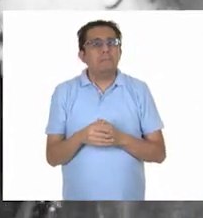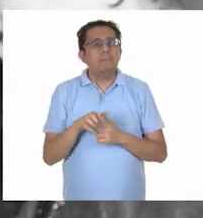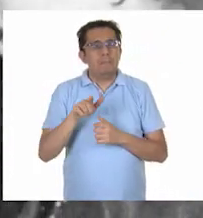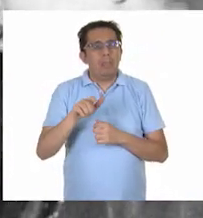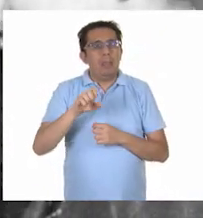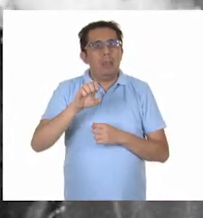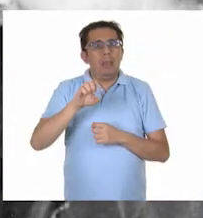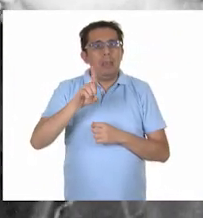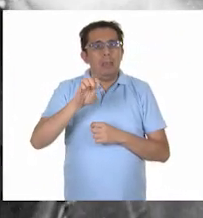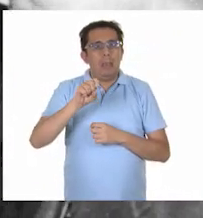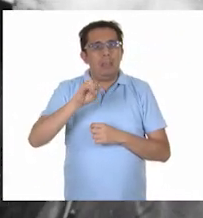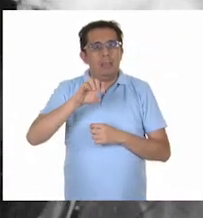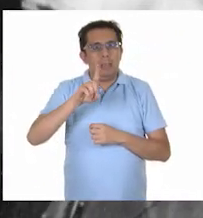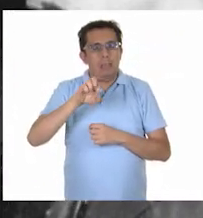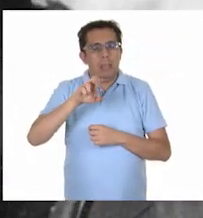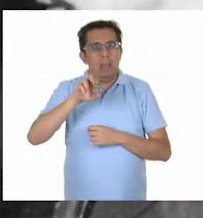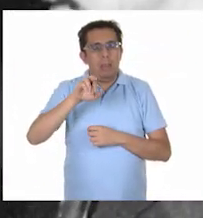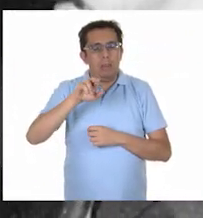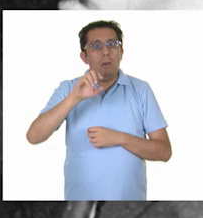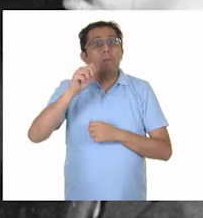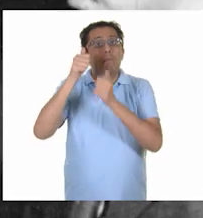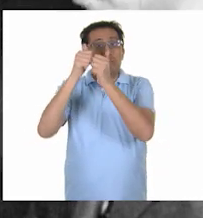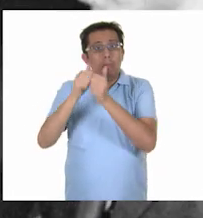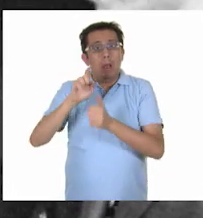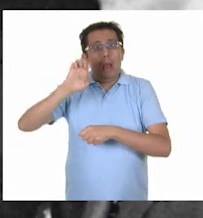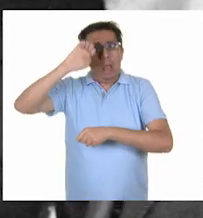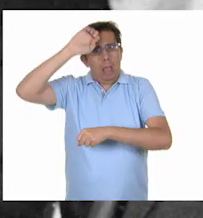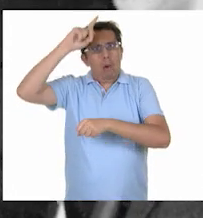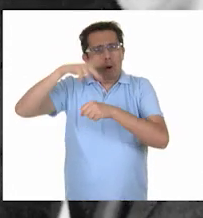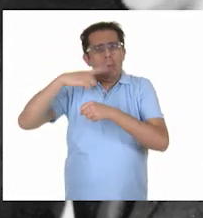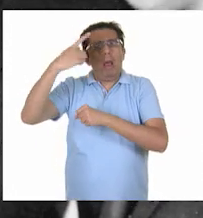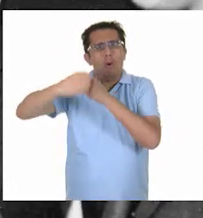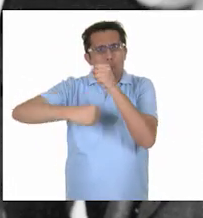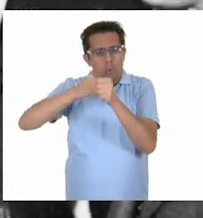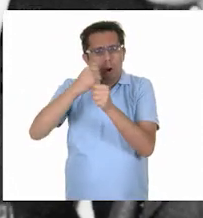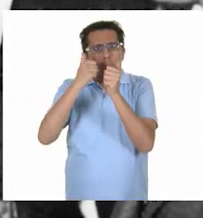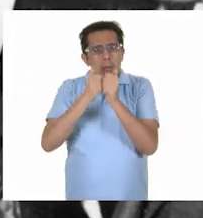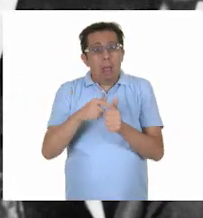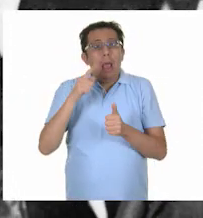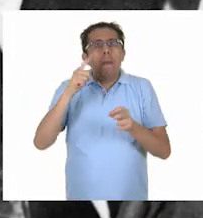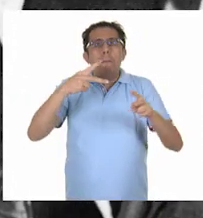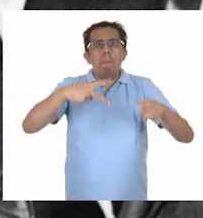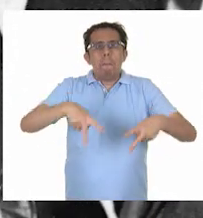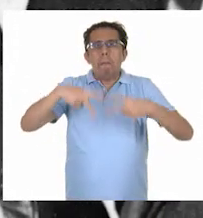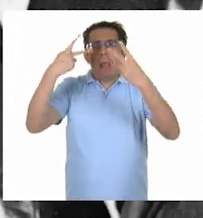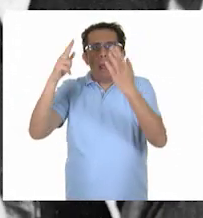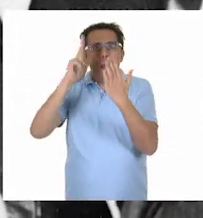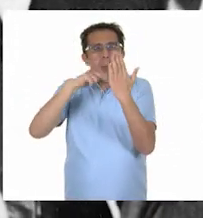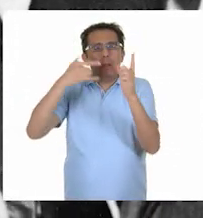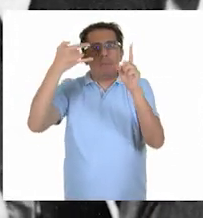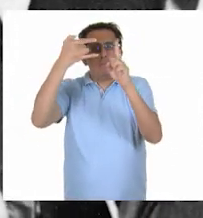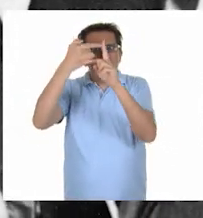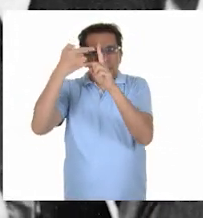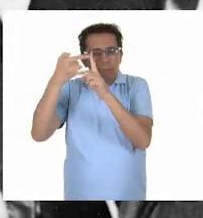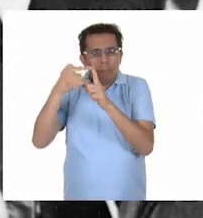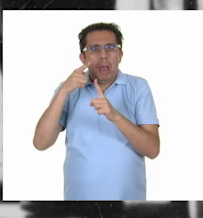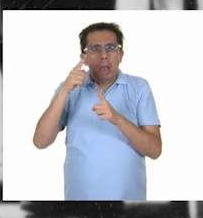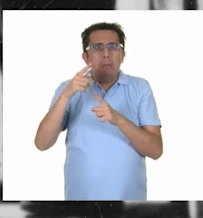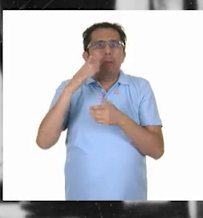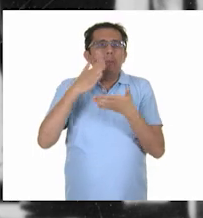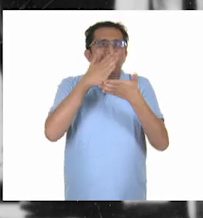Desiderio permaneció en Europa un año. El intercambio en Suecia le permitió vender cuadros y recorrer así algunos